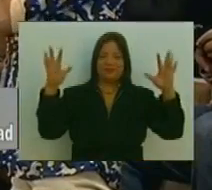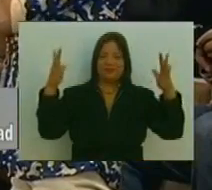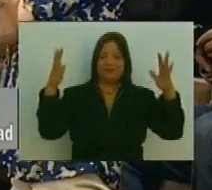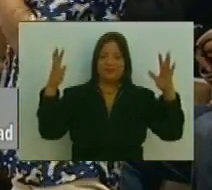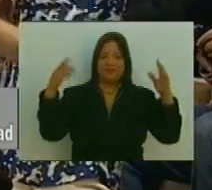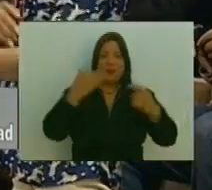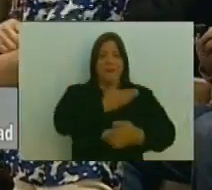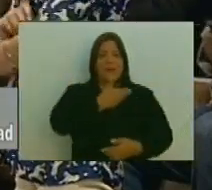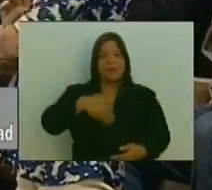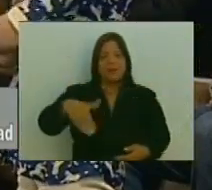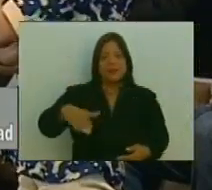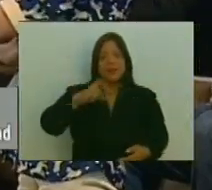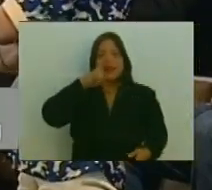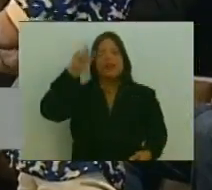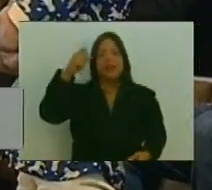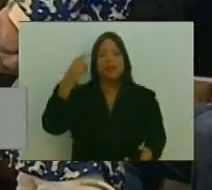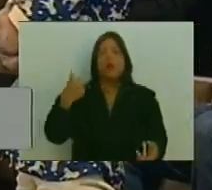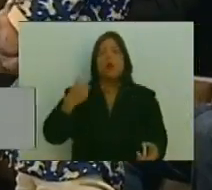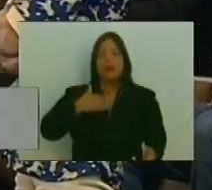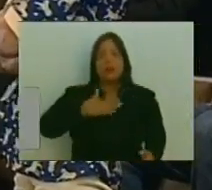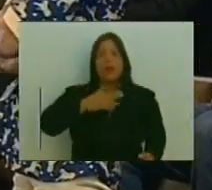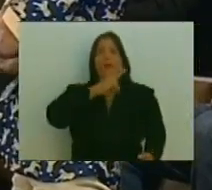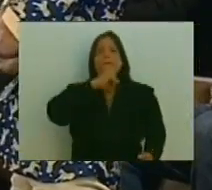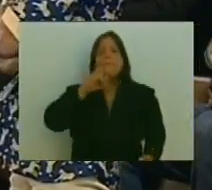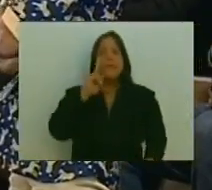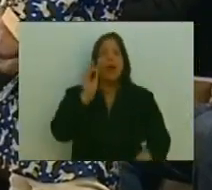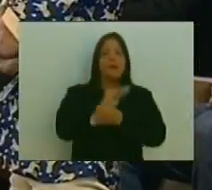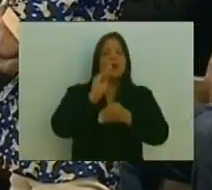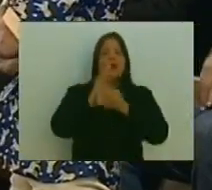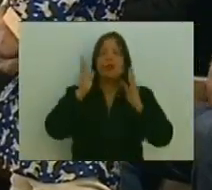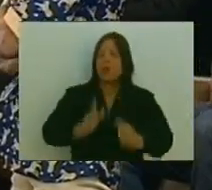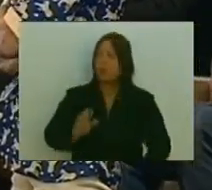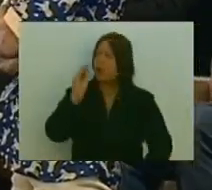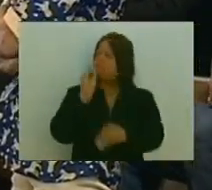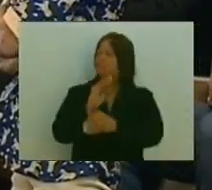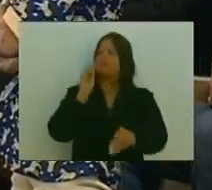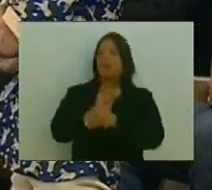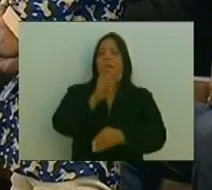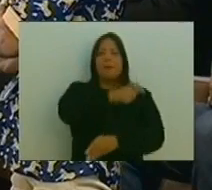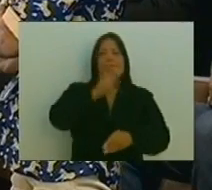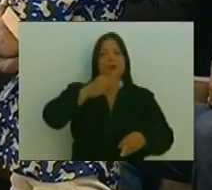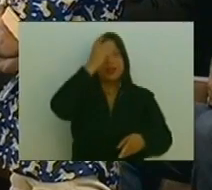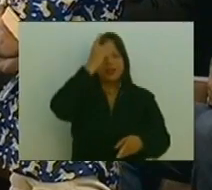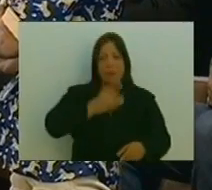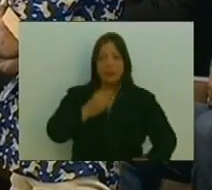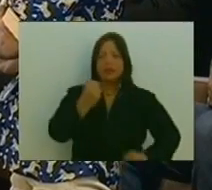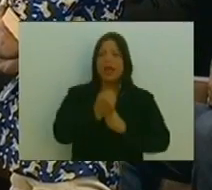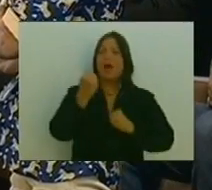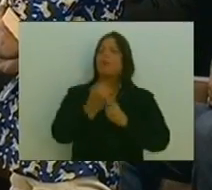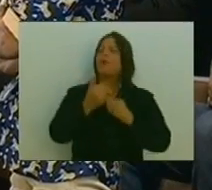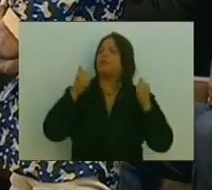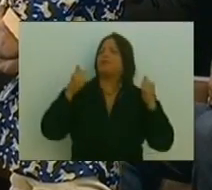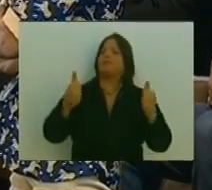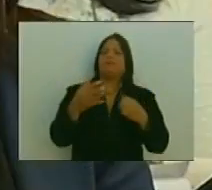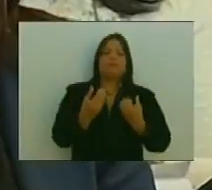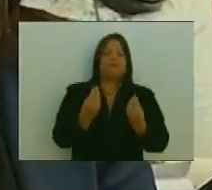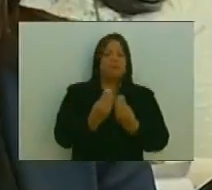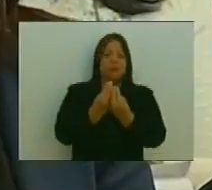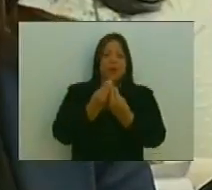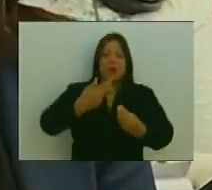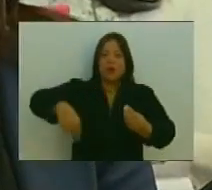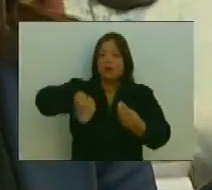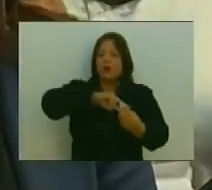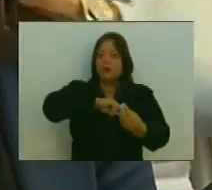Mi presidente, cuente con estas madres cuidadoras, cuenten con las personas con discapacidad, porque